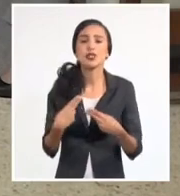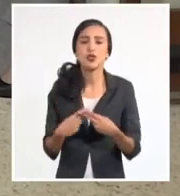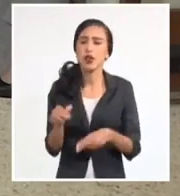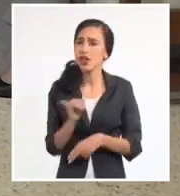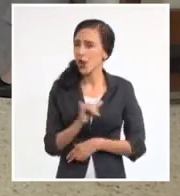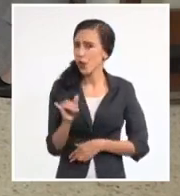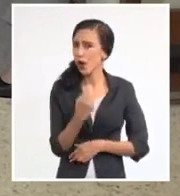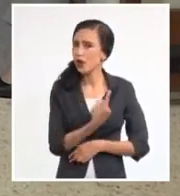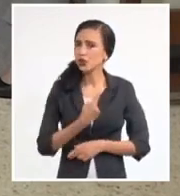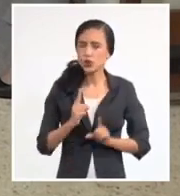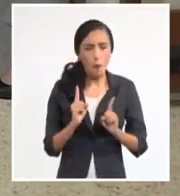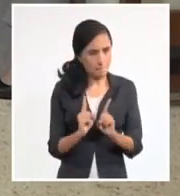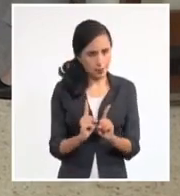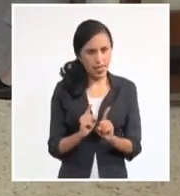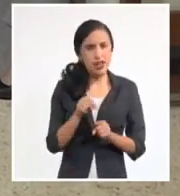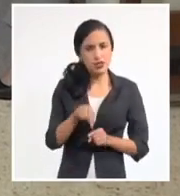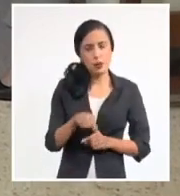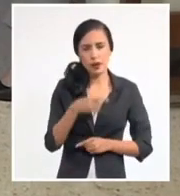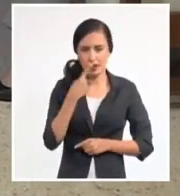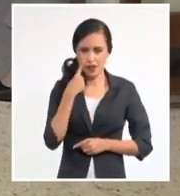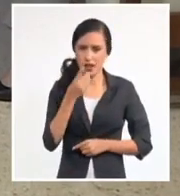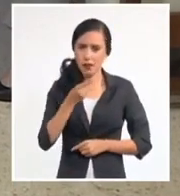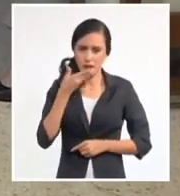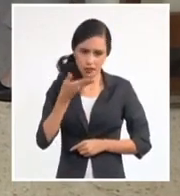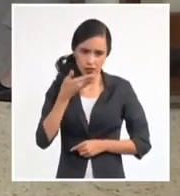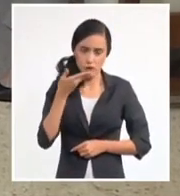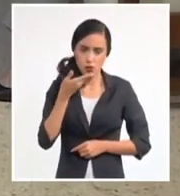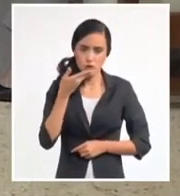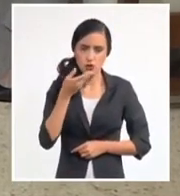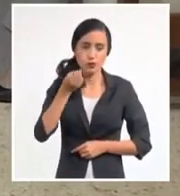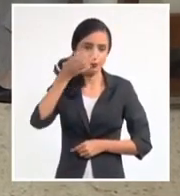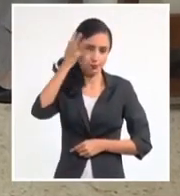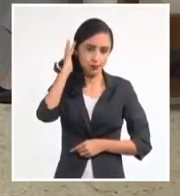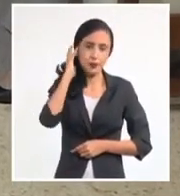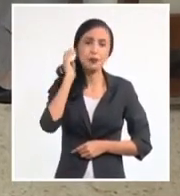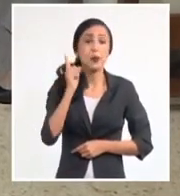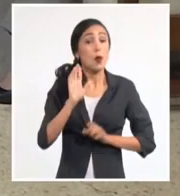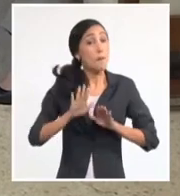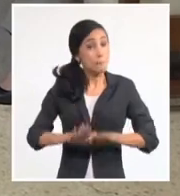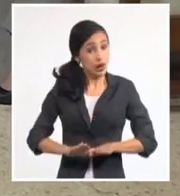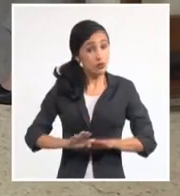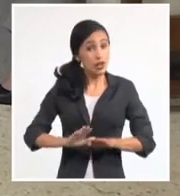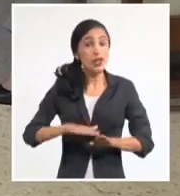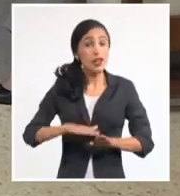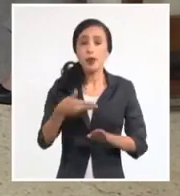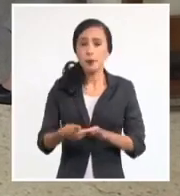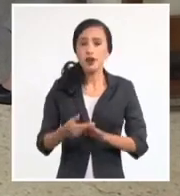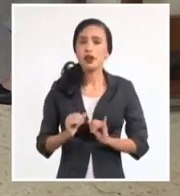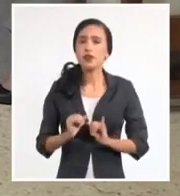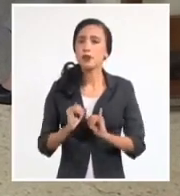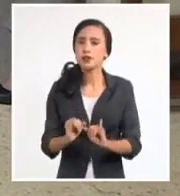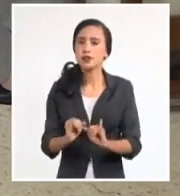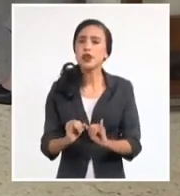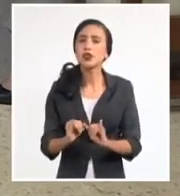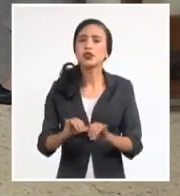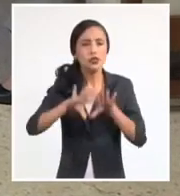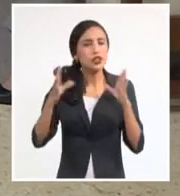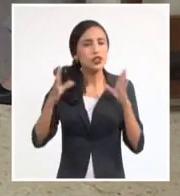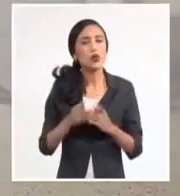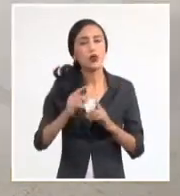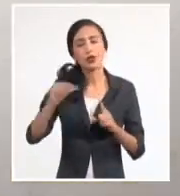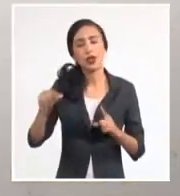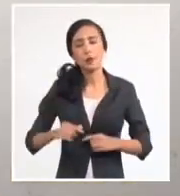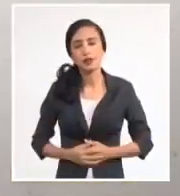un fragmento. Les propongo hacer una pausa y enseguida volvemos con el adelanto, el avance de todos estos temas.